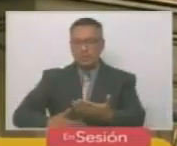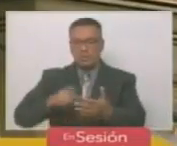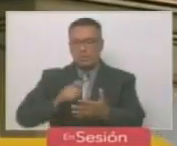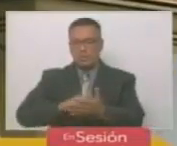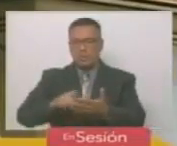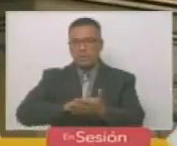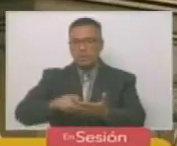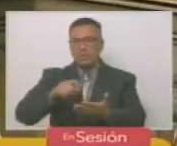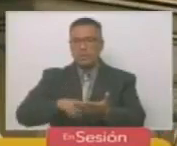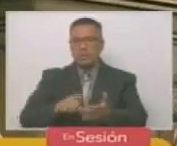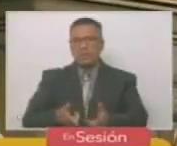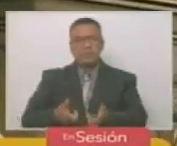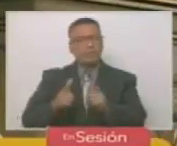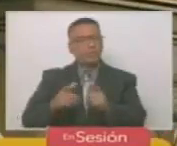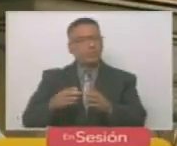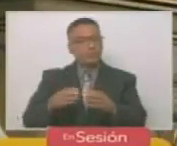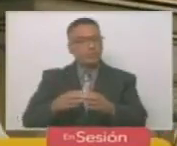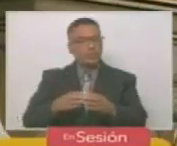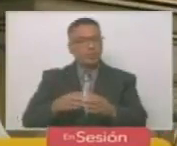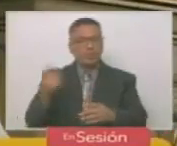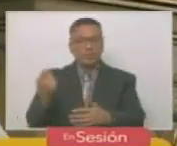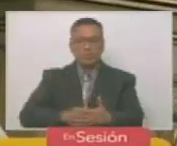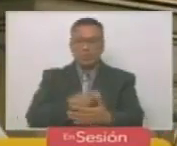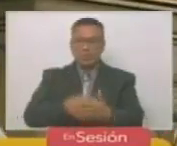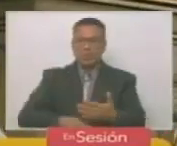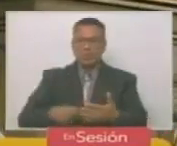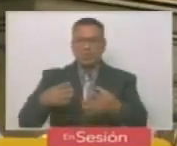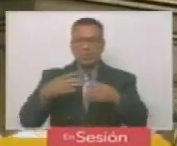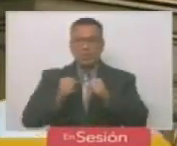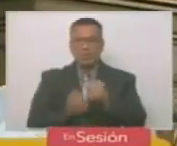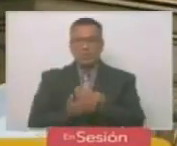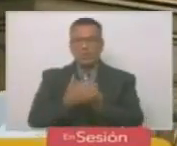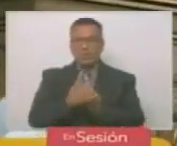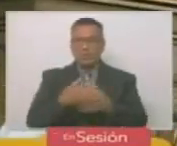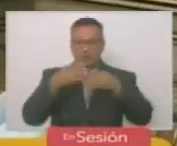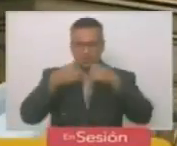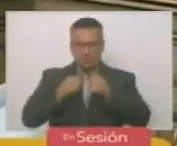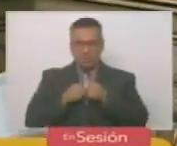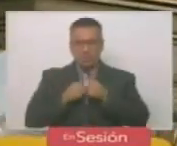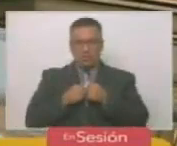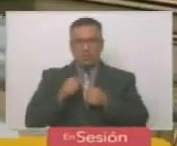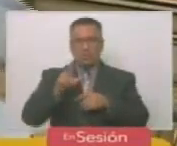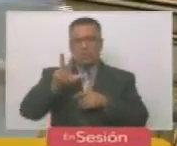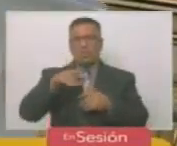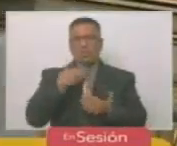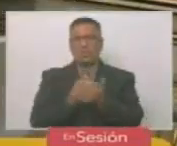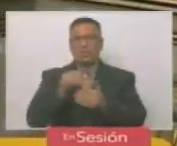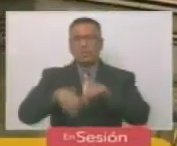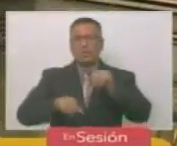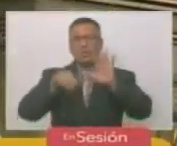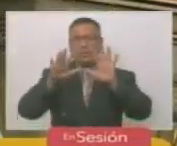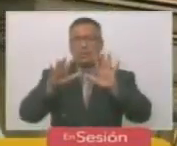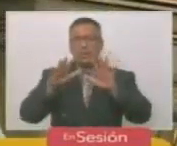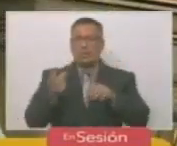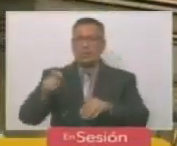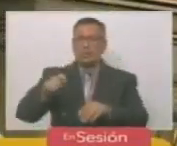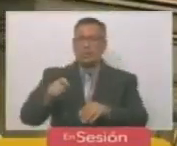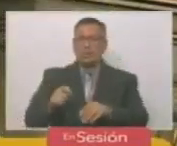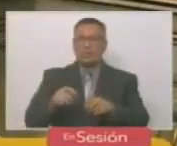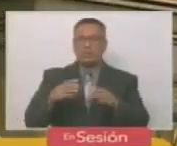de antecedentes penales será sancionado con pena privativa de libertad de 3 a 15 meses de prisión. Es todo,